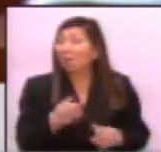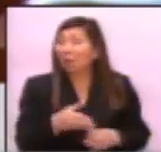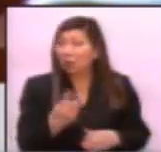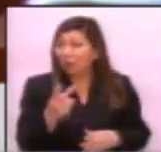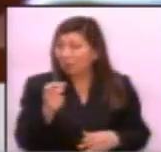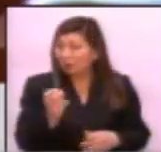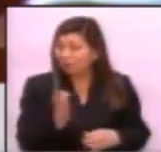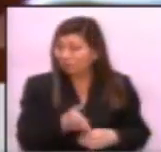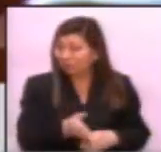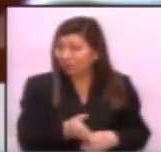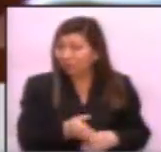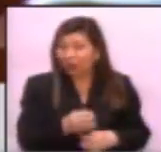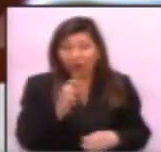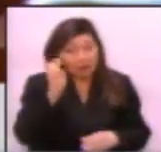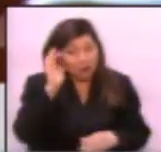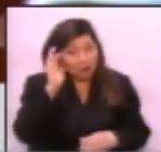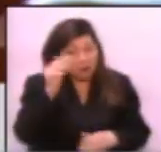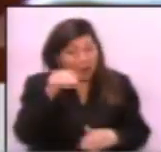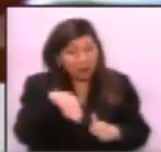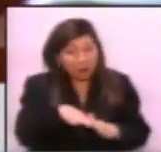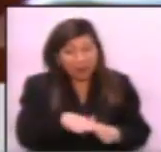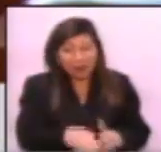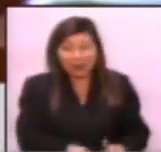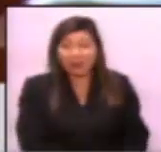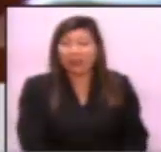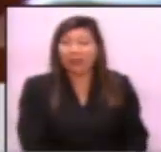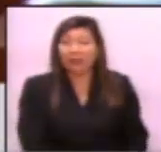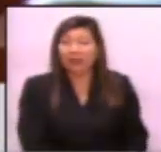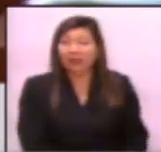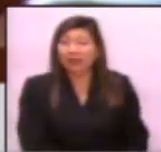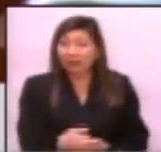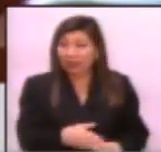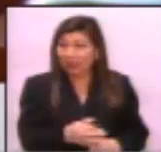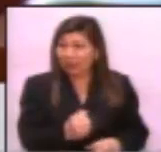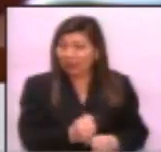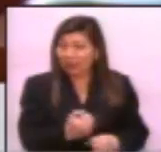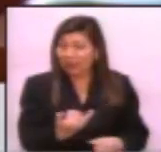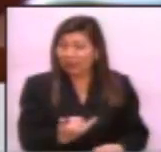2 personas allegadas al fujimorismo? ¿Ya trabajan ahí?